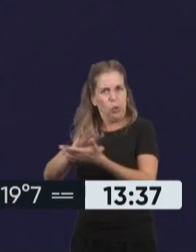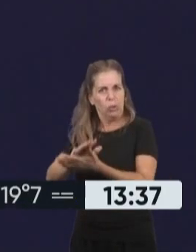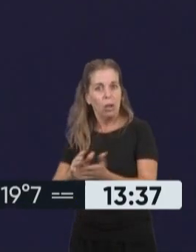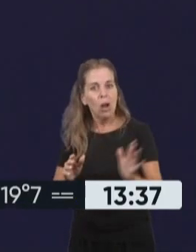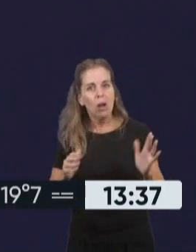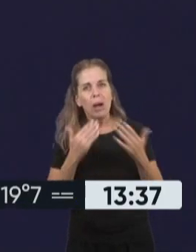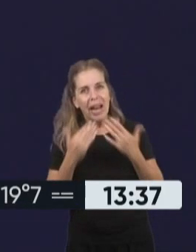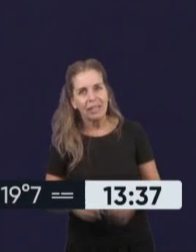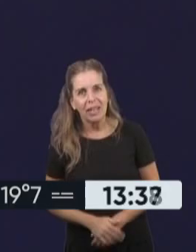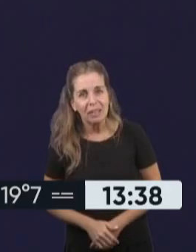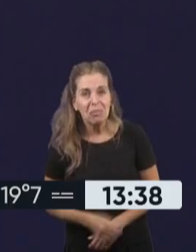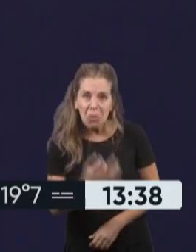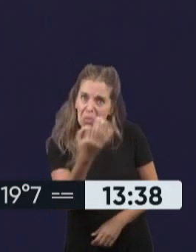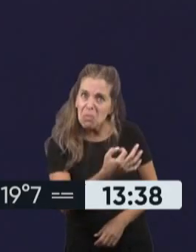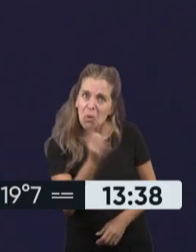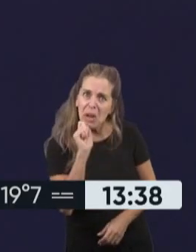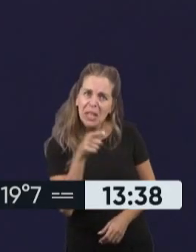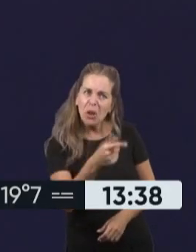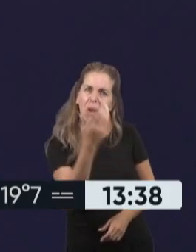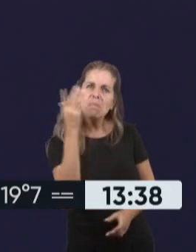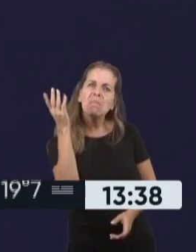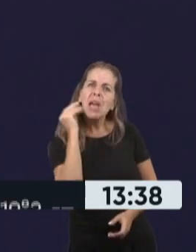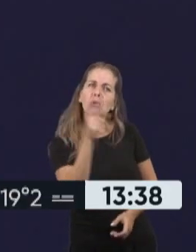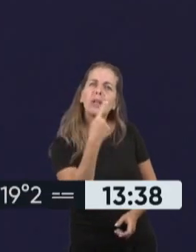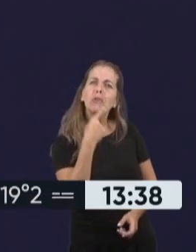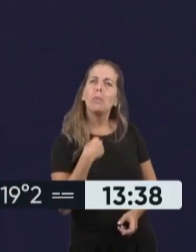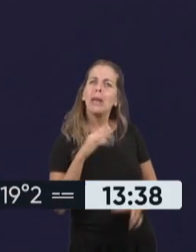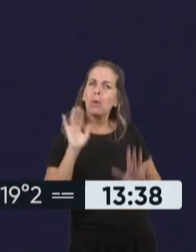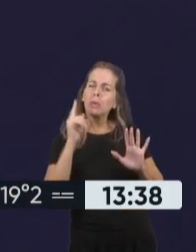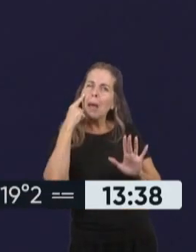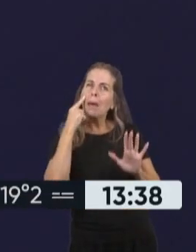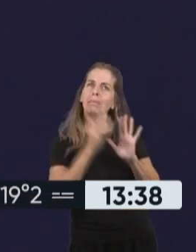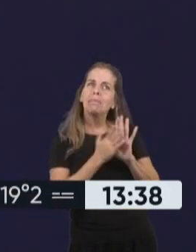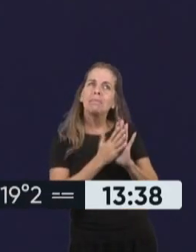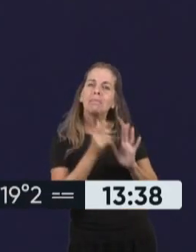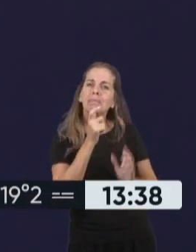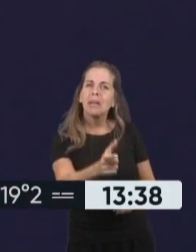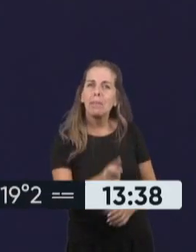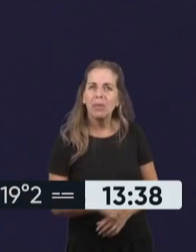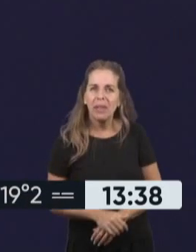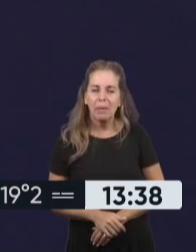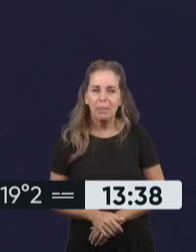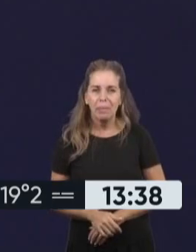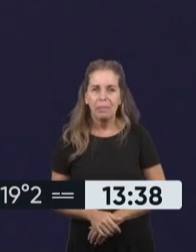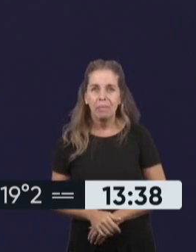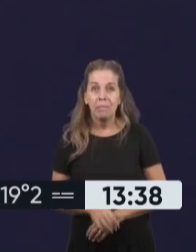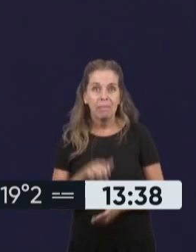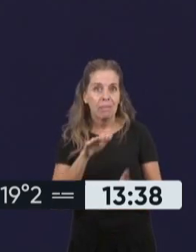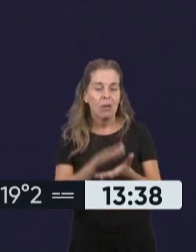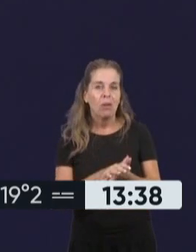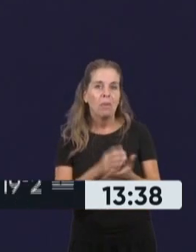tus preguntas e intentarte responder. Bueno, a ver, con respecto a